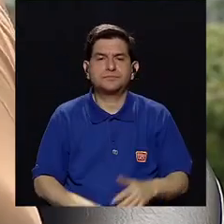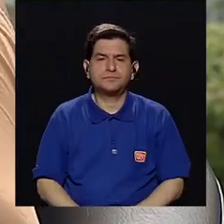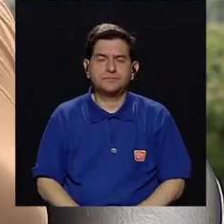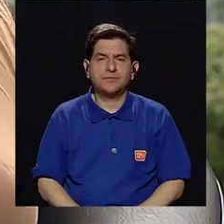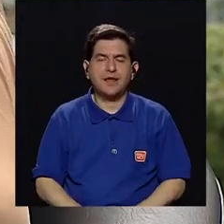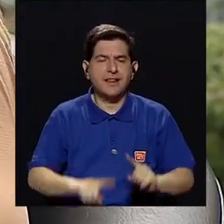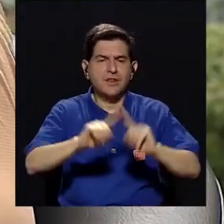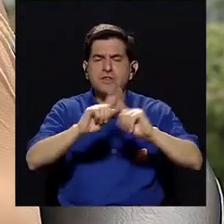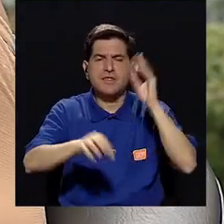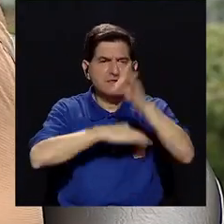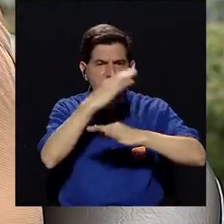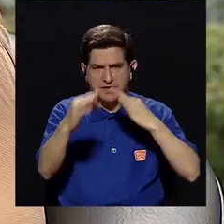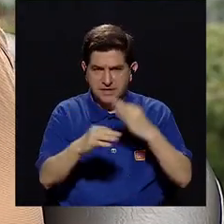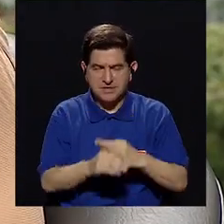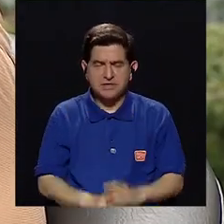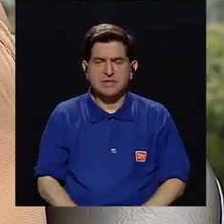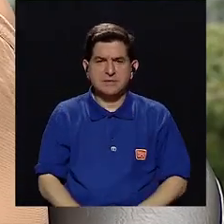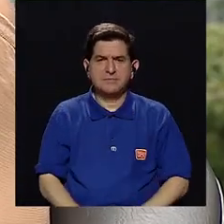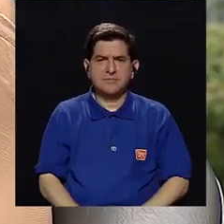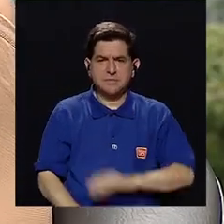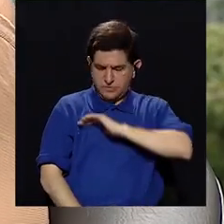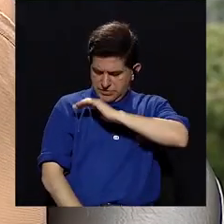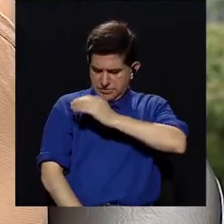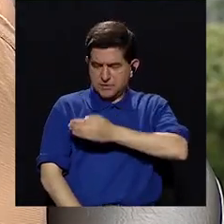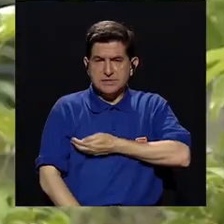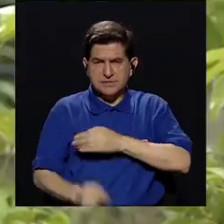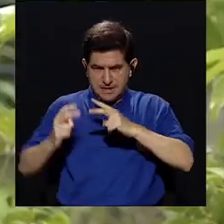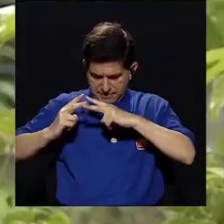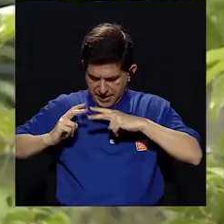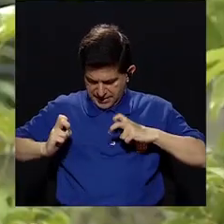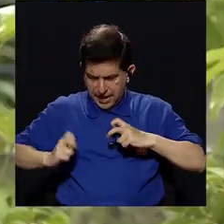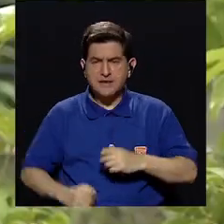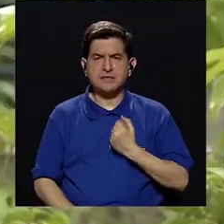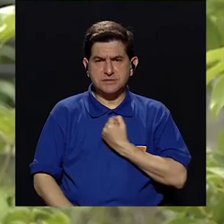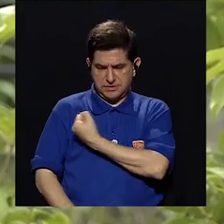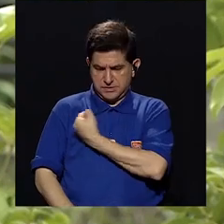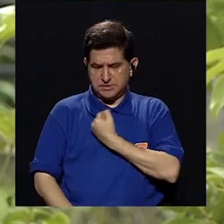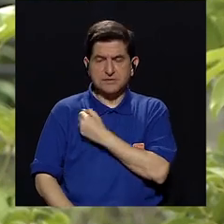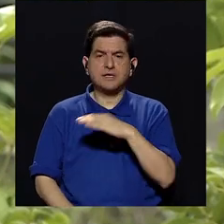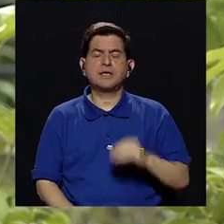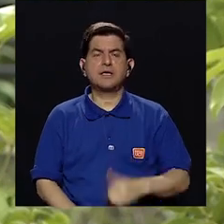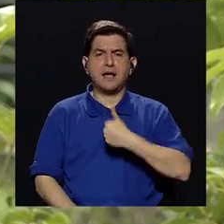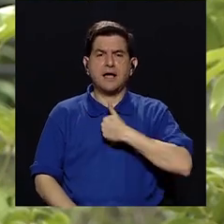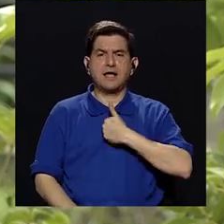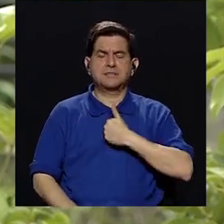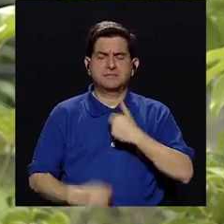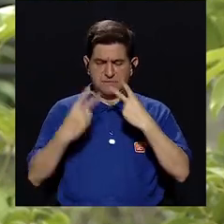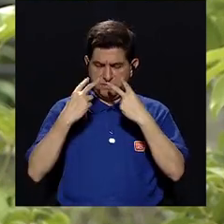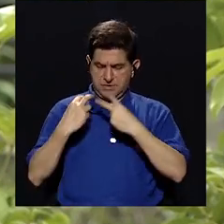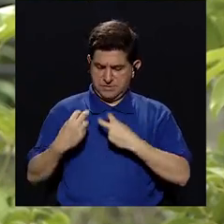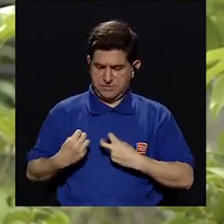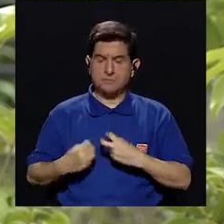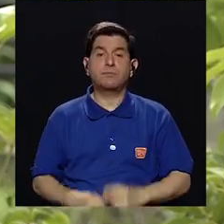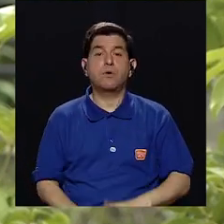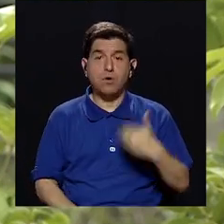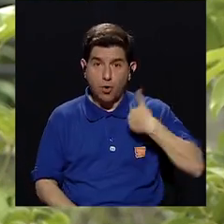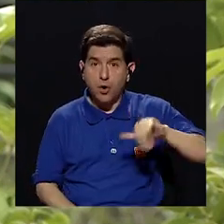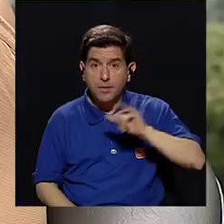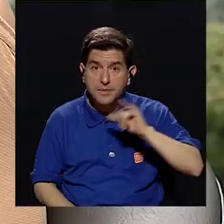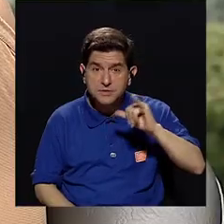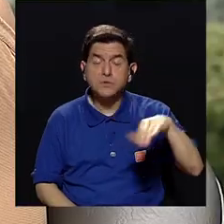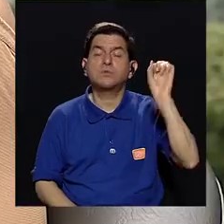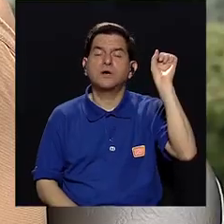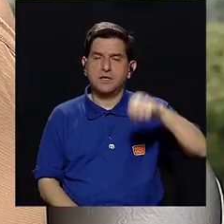mamografía ultrasonido y el autoexamen anamaría se aplica para los hombres también para los hombres